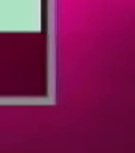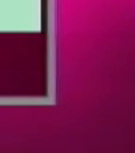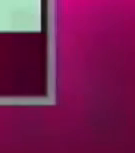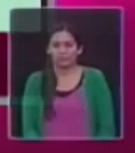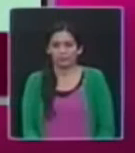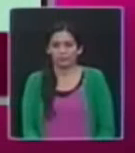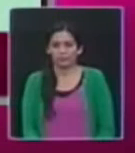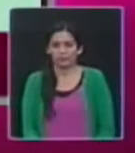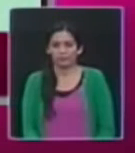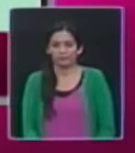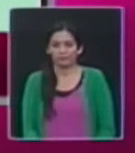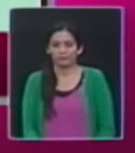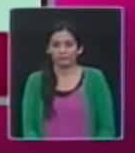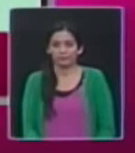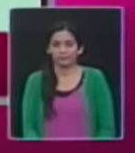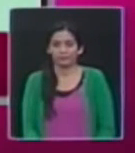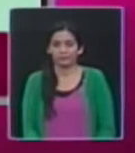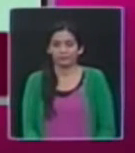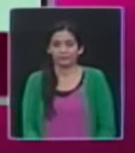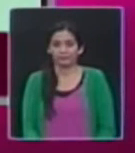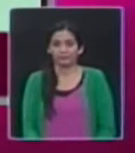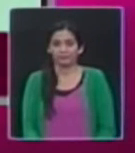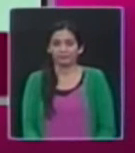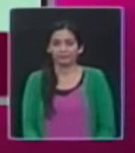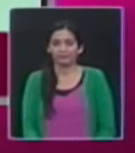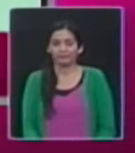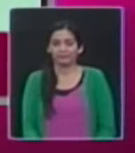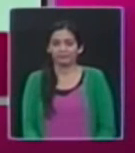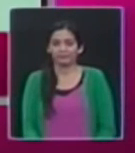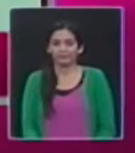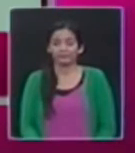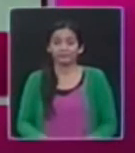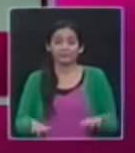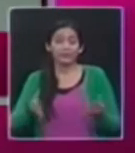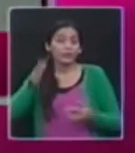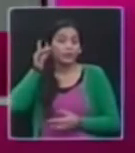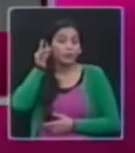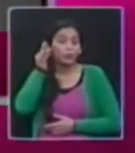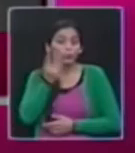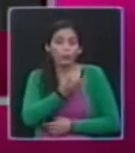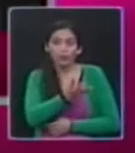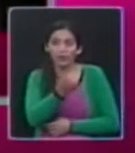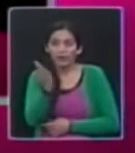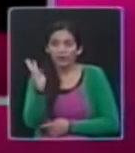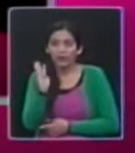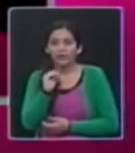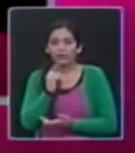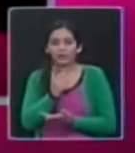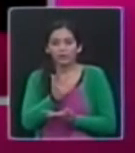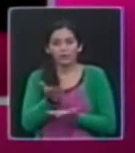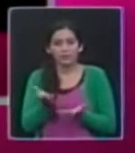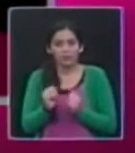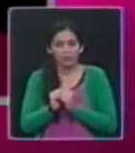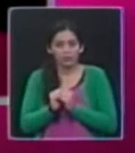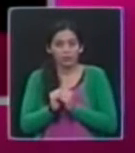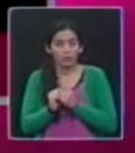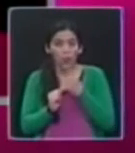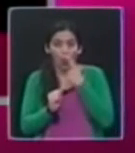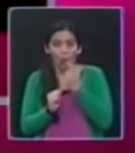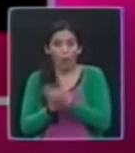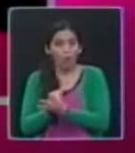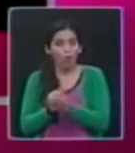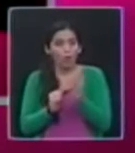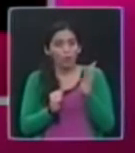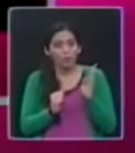realicen de una mejor manera, además de que cuando existe diversidad en estos puestos,